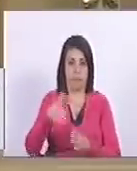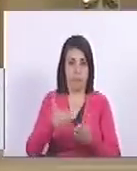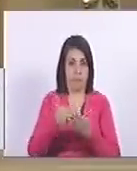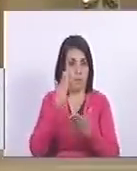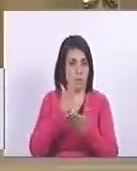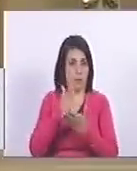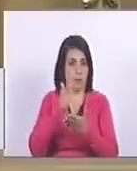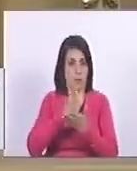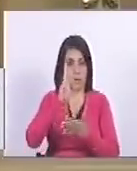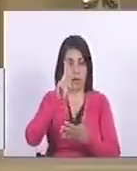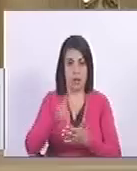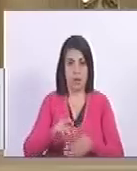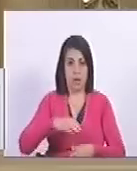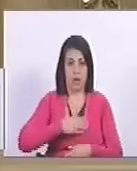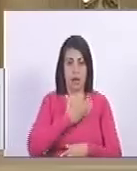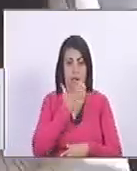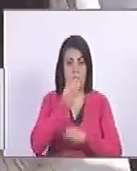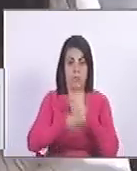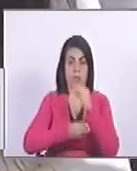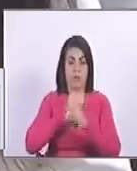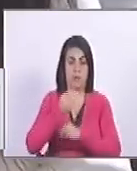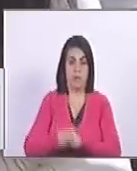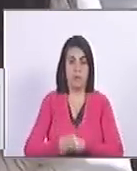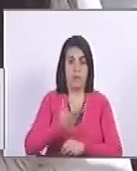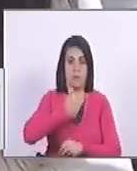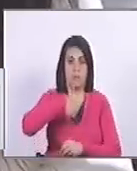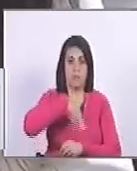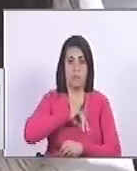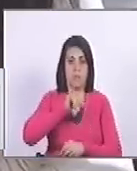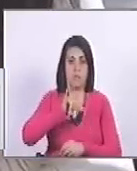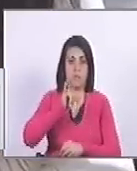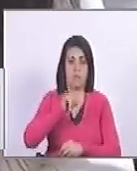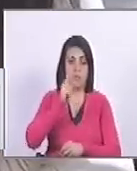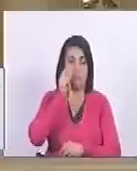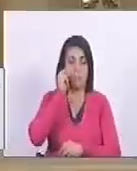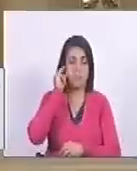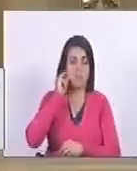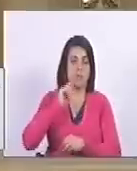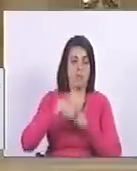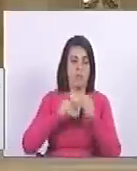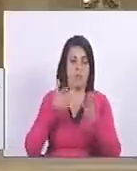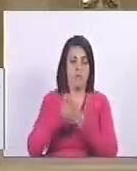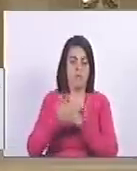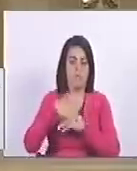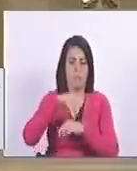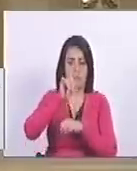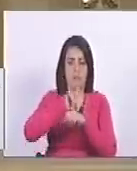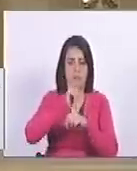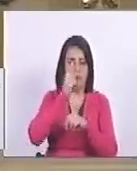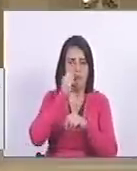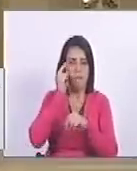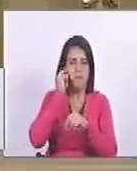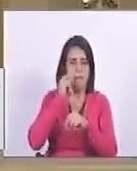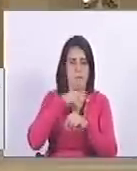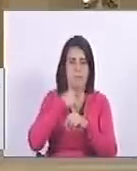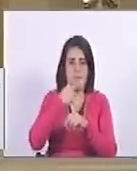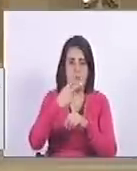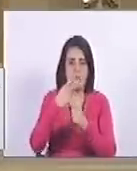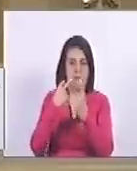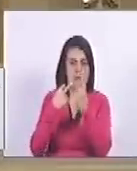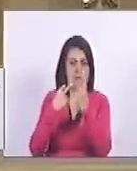los días. El canto coral es un hecho de nosotros y nosotras. Ahí se unifica el hombre y la mujer en una sola